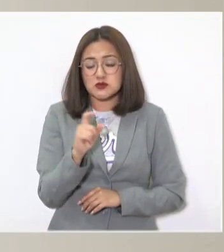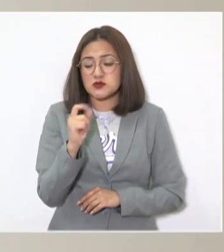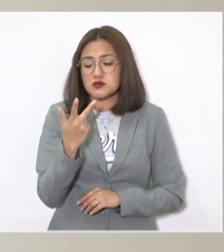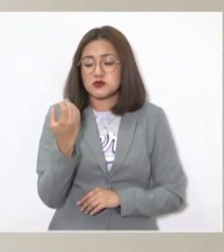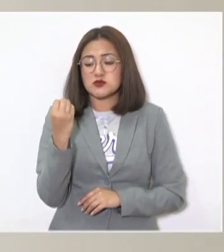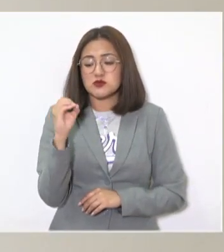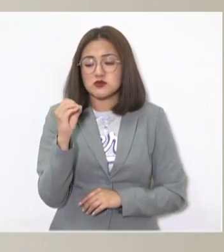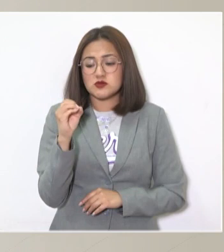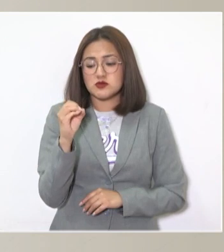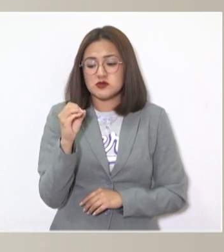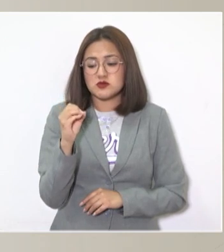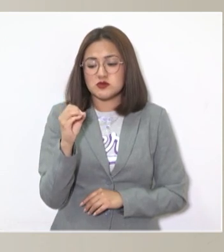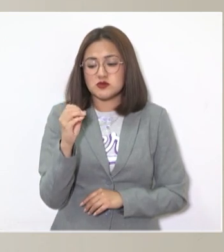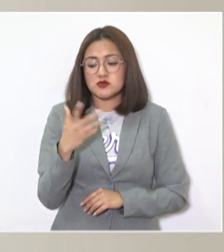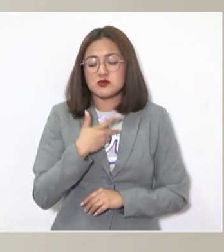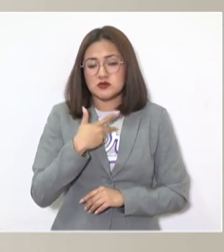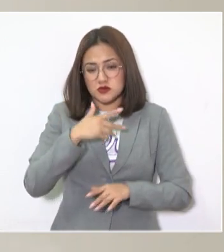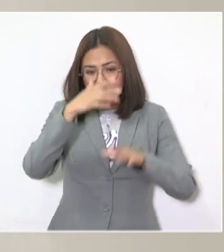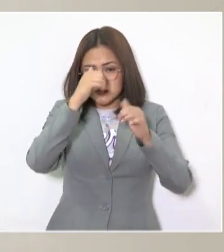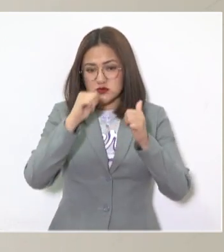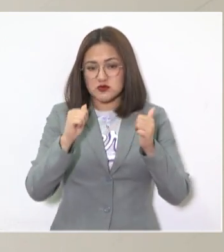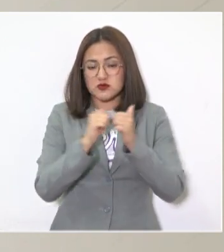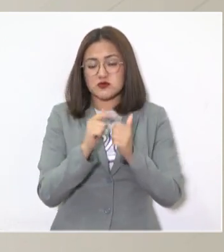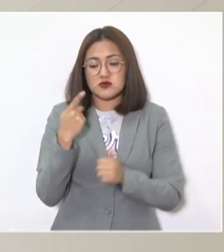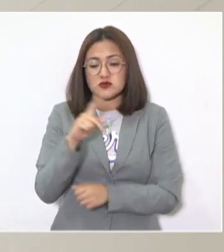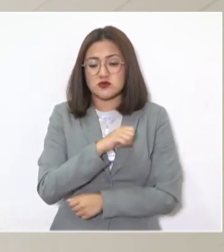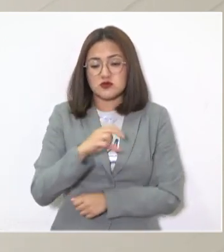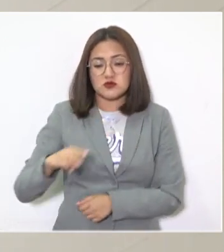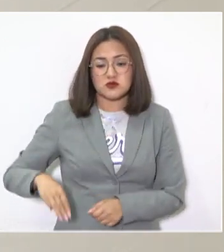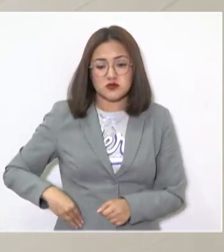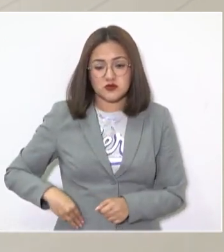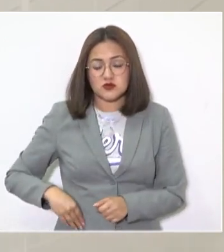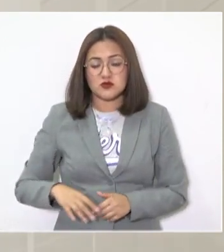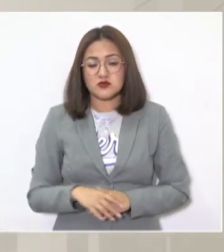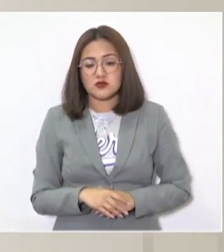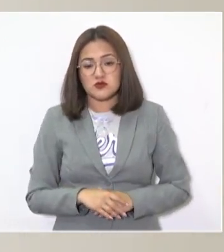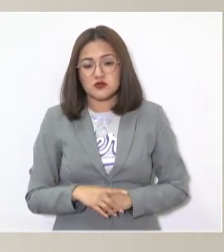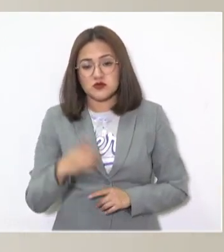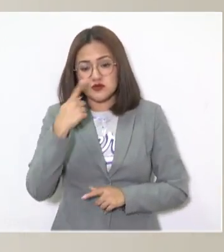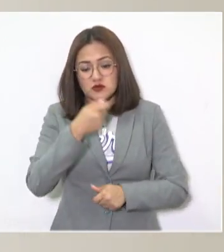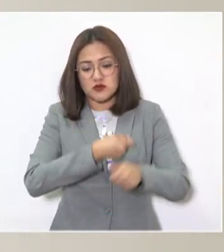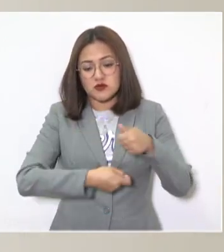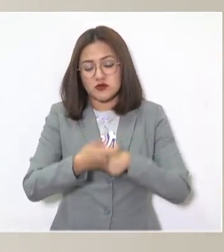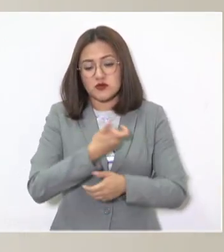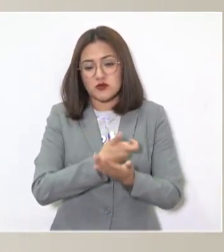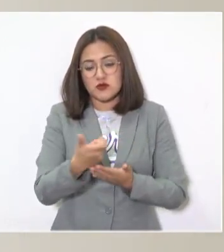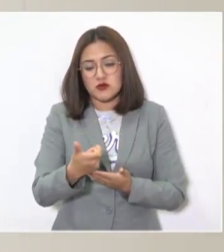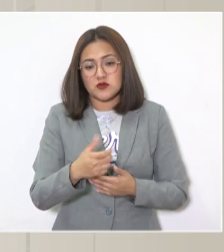octubre reconocieron que tienen un pacto con el ayuntamiento a cambio de cuotas.